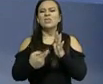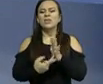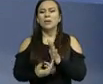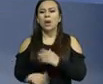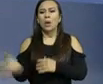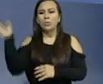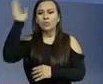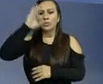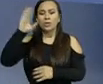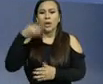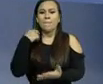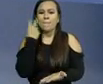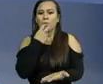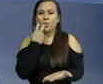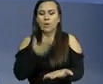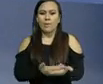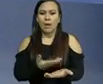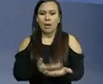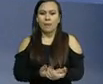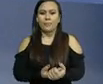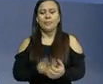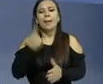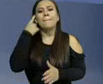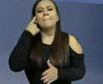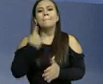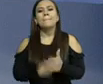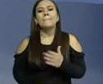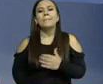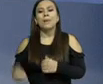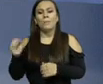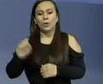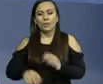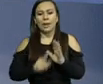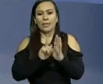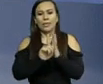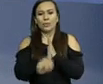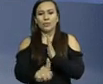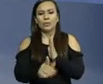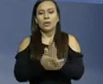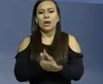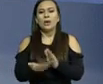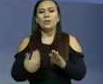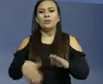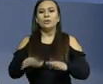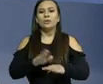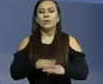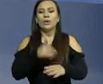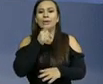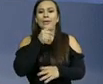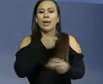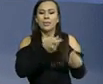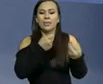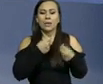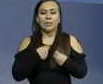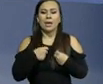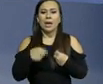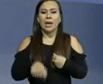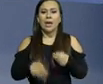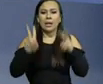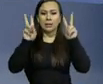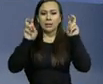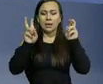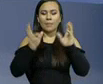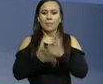buscar las pruebas para consustanciar las denuncias que se ha presentado por parte de la interpelante en el caso